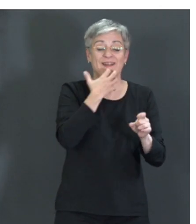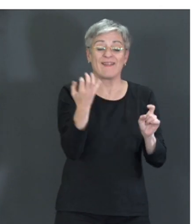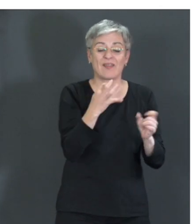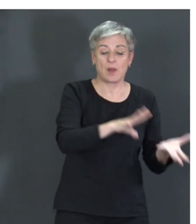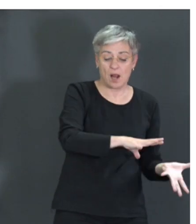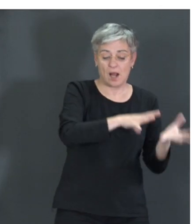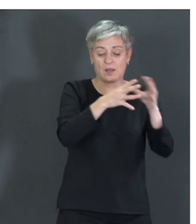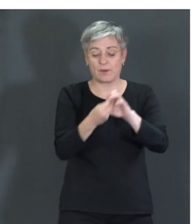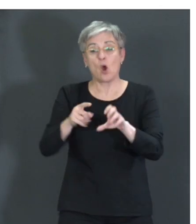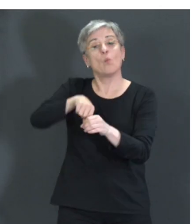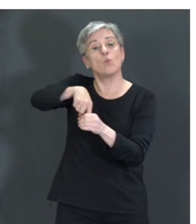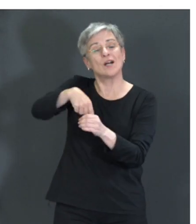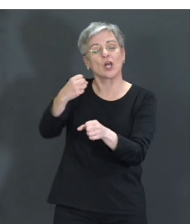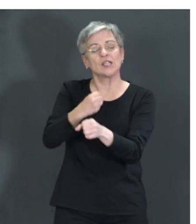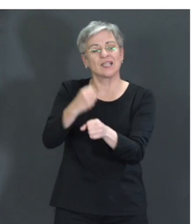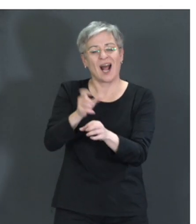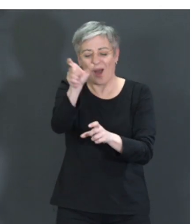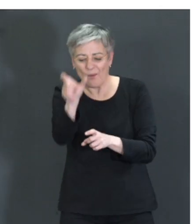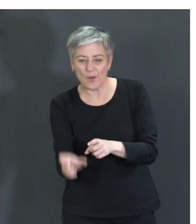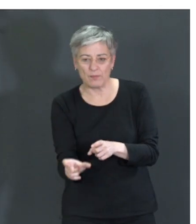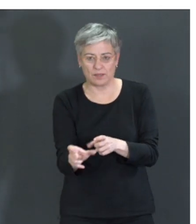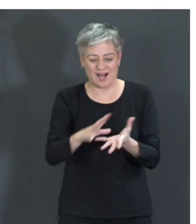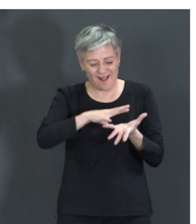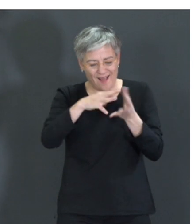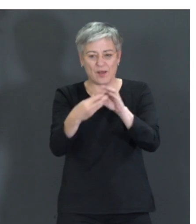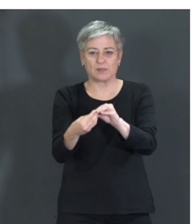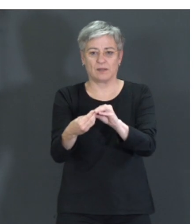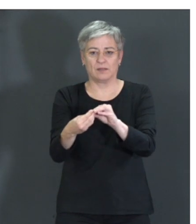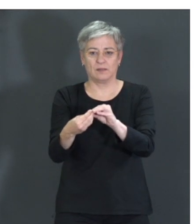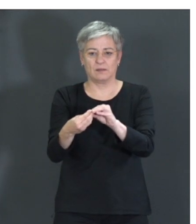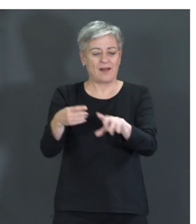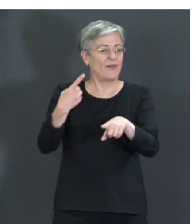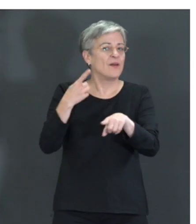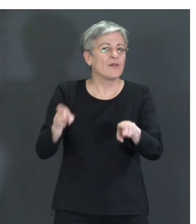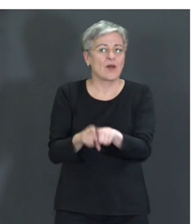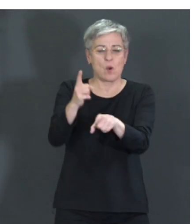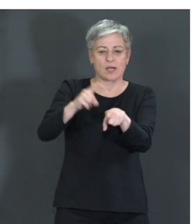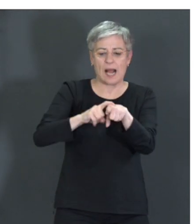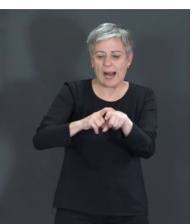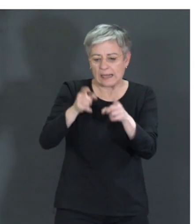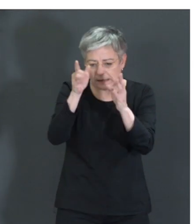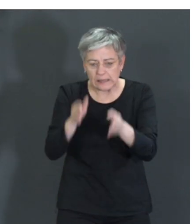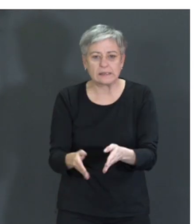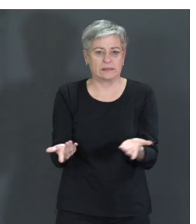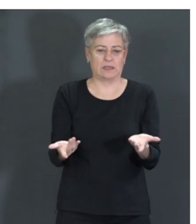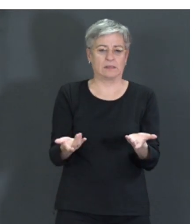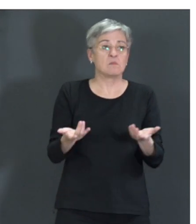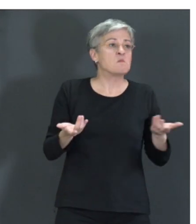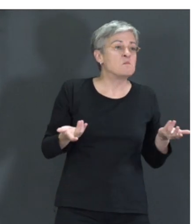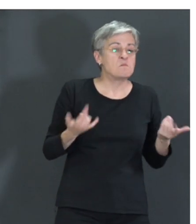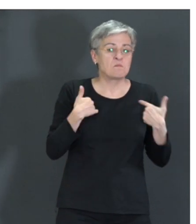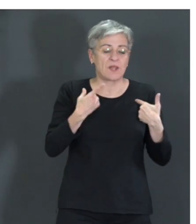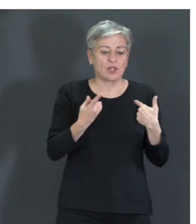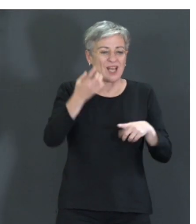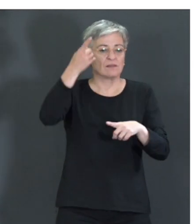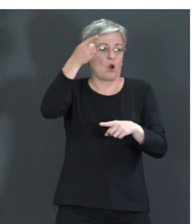adaptar el puesto de trabajo a la persona, con independencia de sus características biológicas, etcétera. Por lo tanto, es